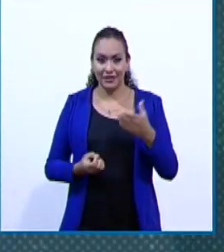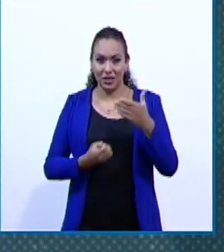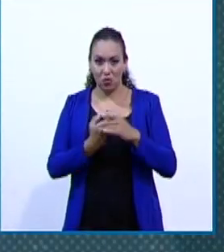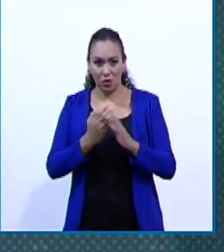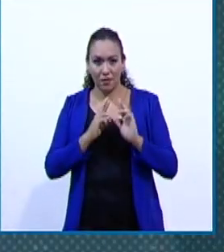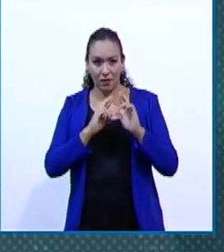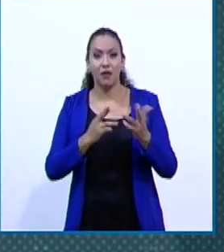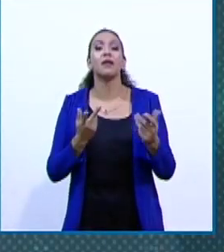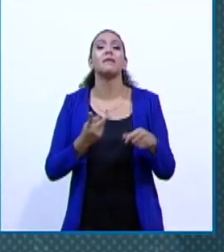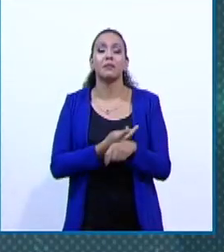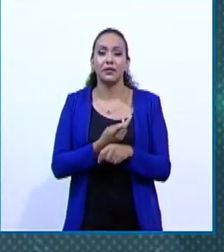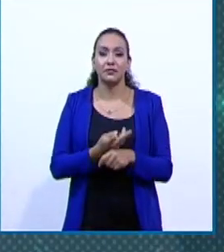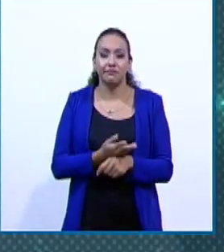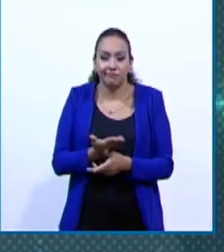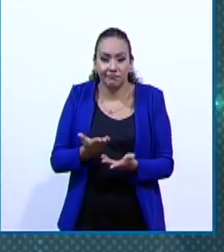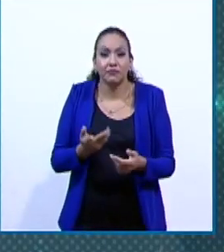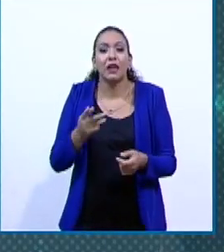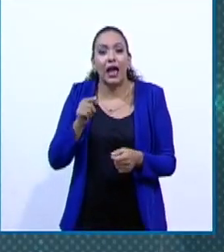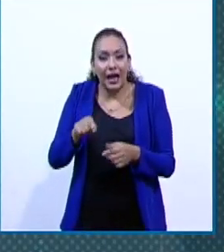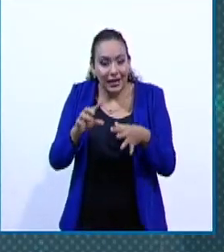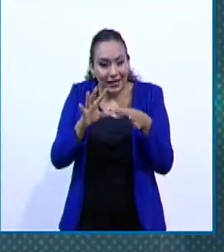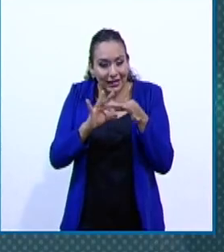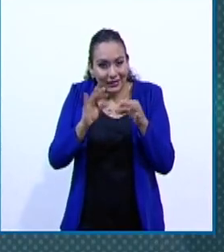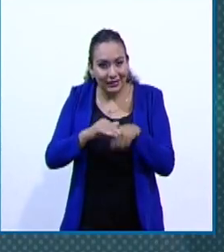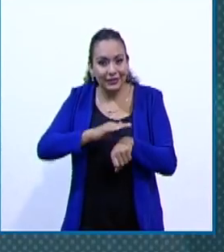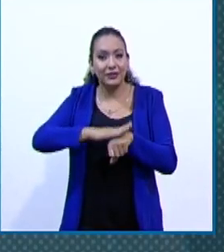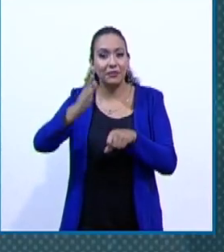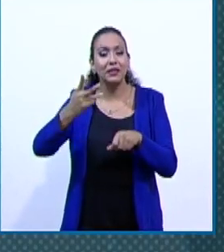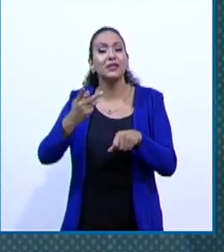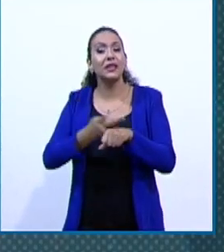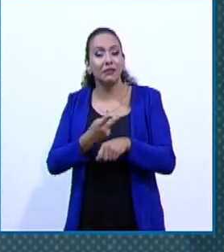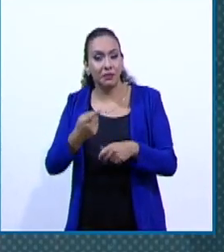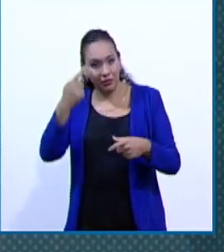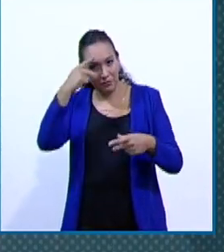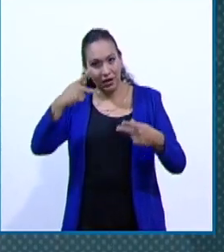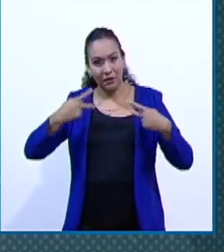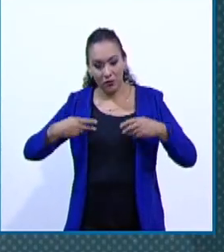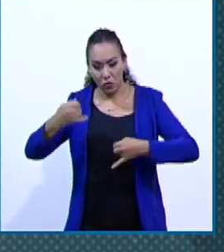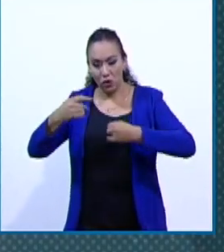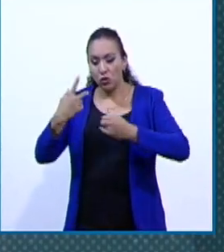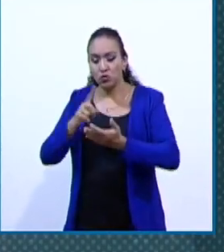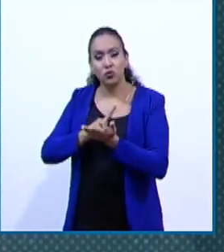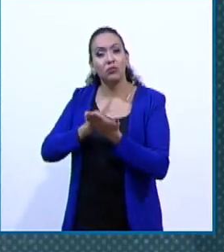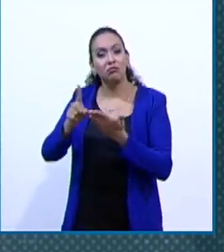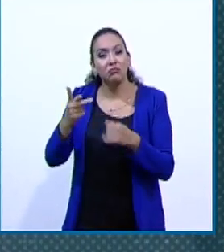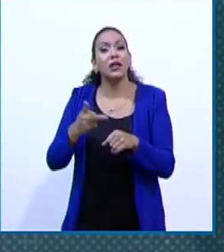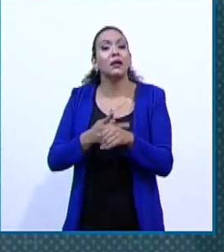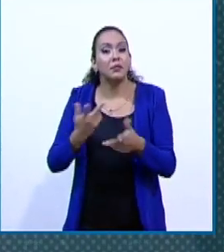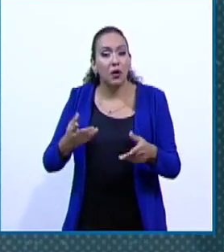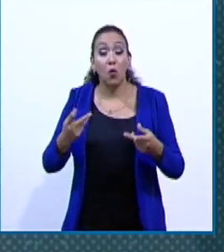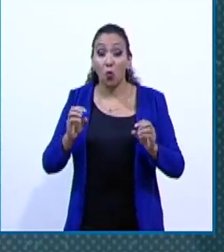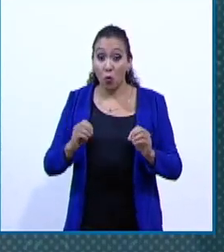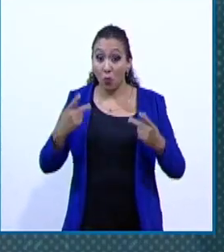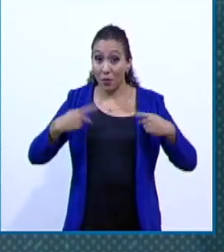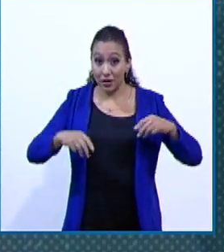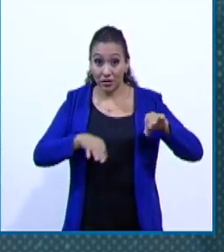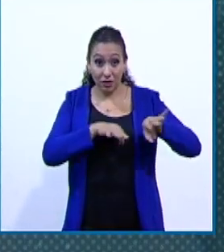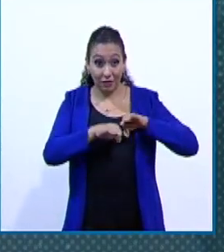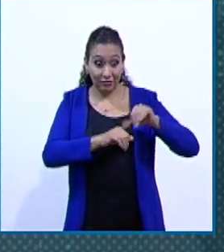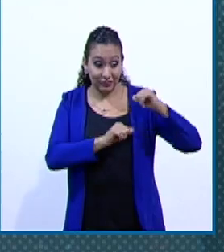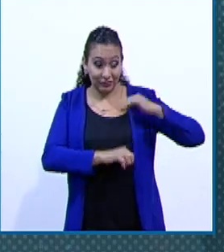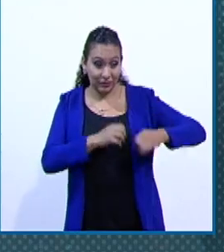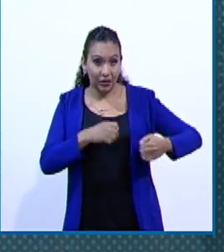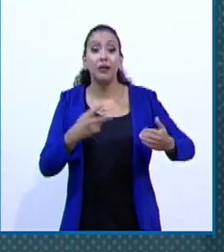definirá el rumbo de las acciones a seguir en defensa de los derechos de las personas juzgadoras y de las y los trabajadores en esta